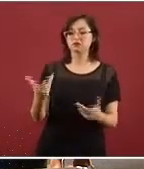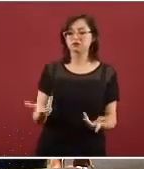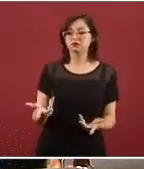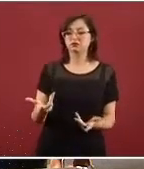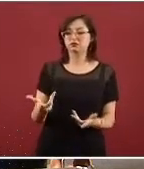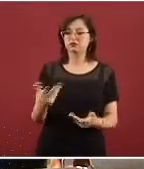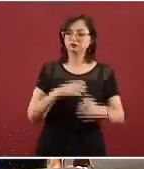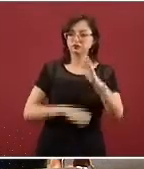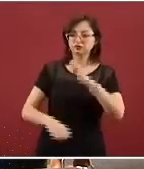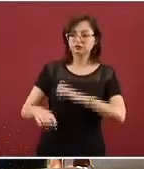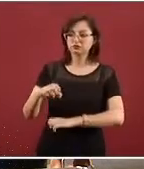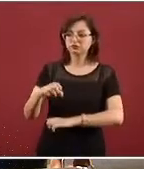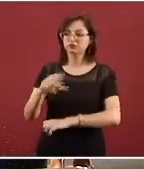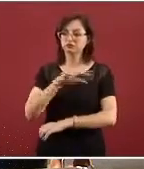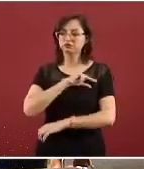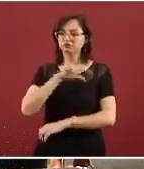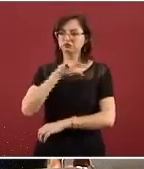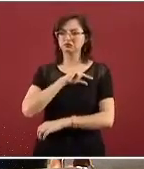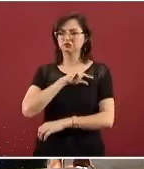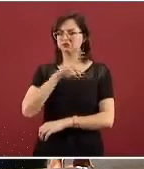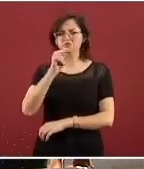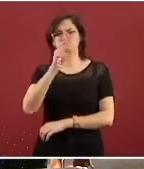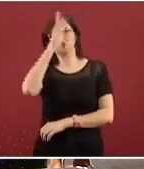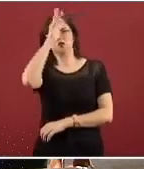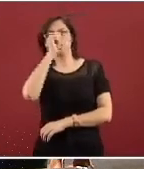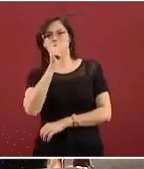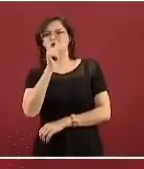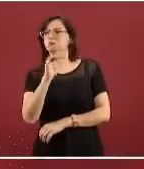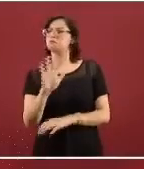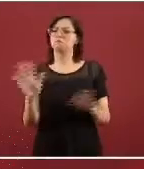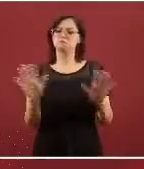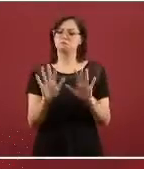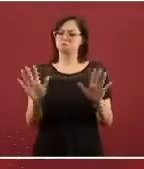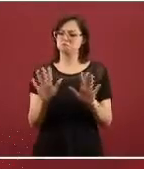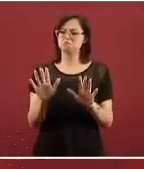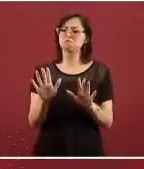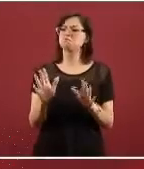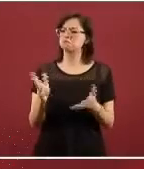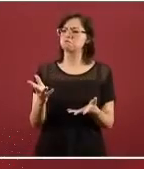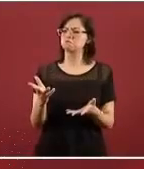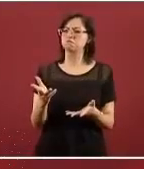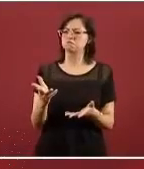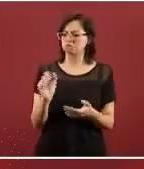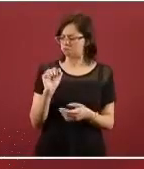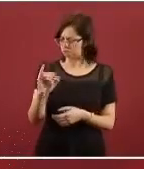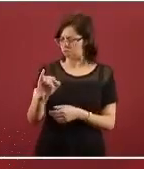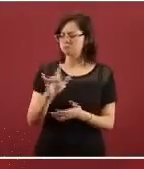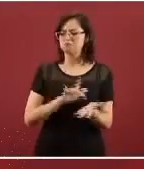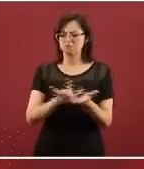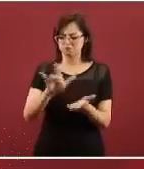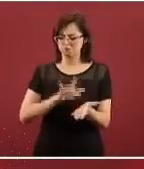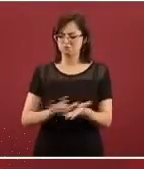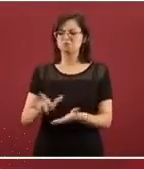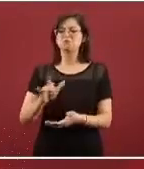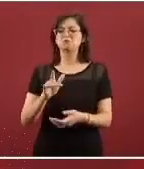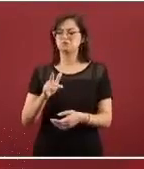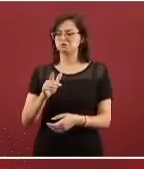se opusiese a estas medidas. Lo que hemos encontrado en el sector privado es solidaridad,